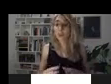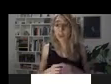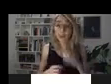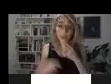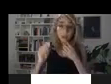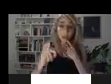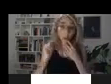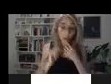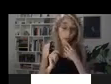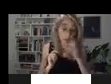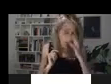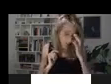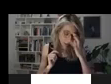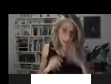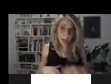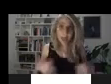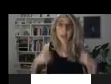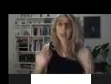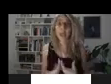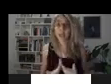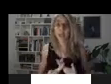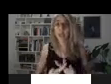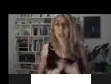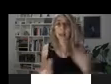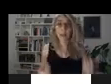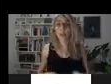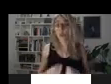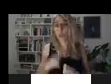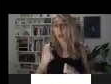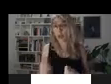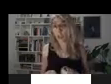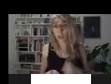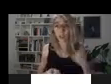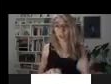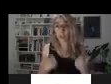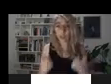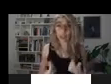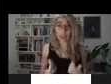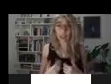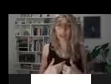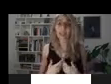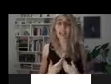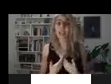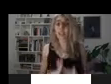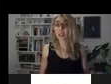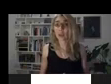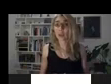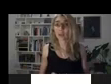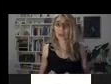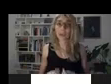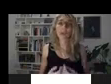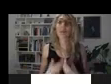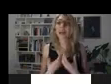En muchas situaciones, lo vuelvo a poner acá, el vínculo y las comisiones entre artistas y galeristas es